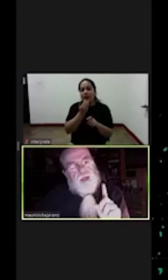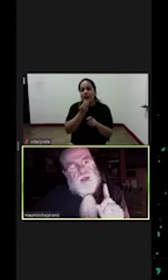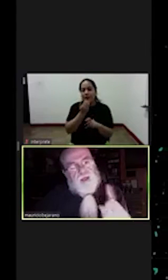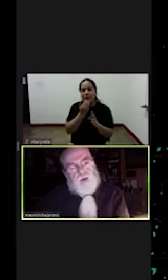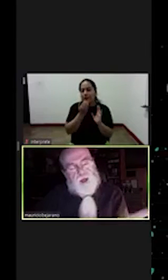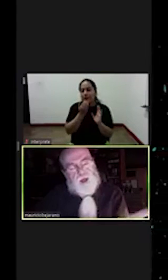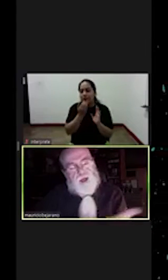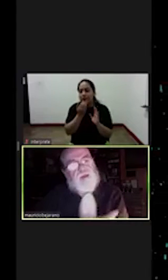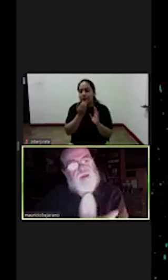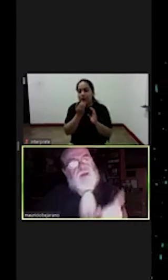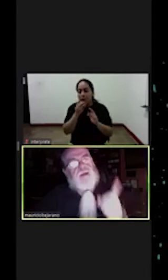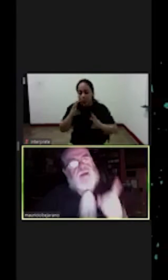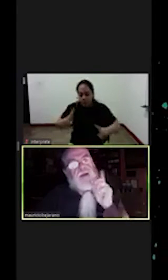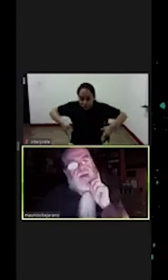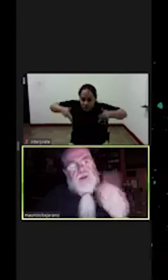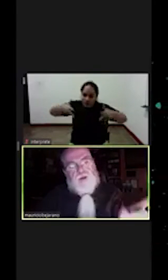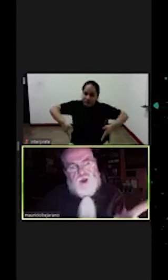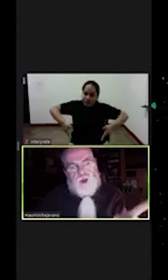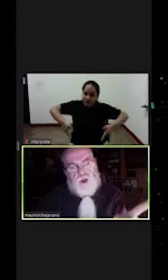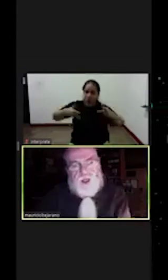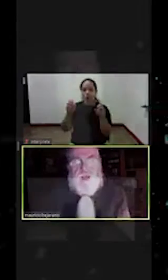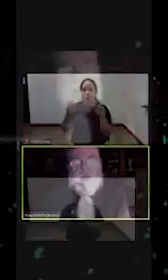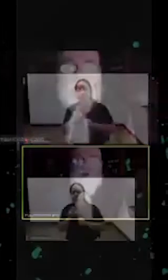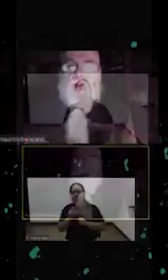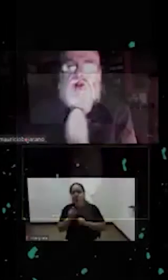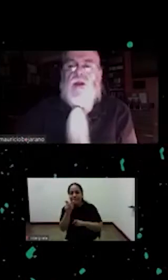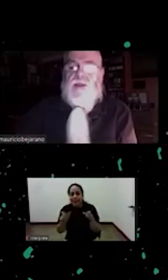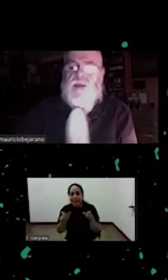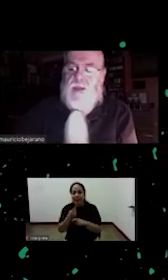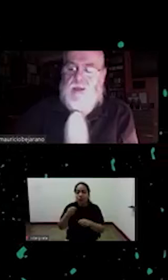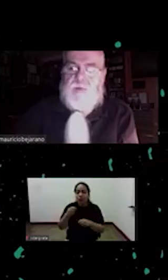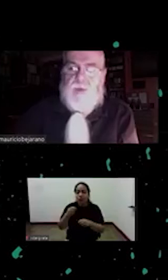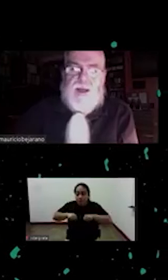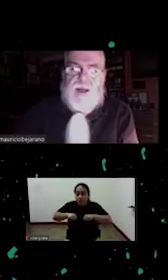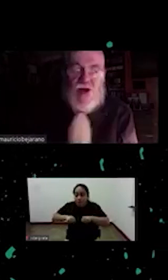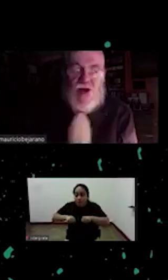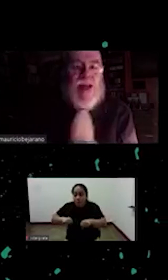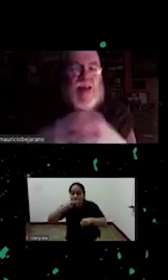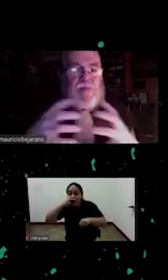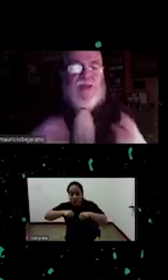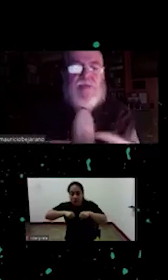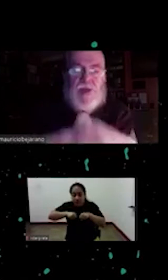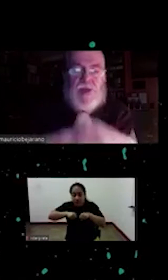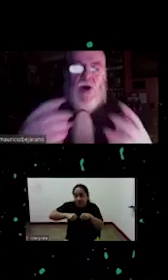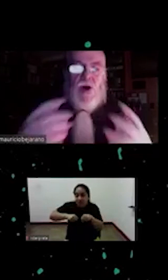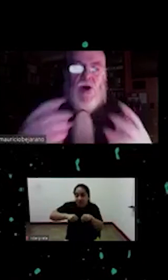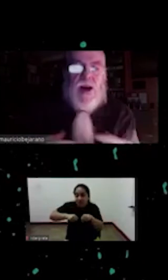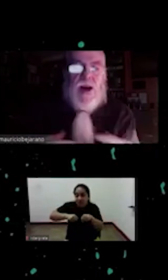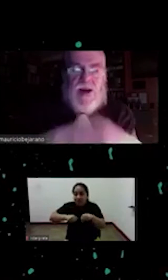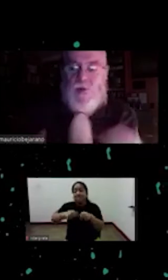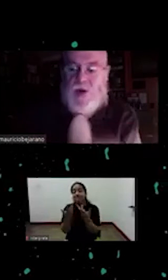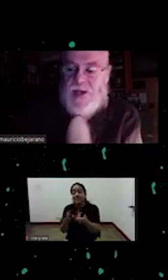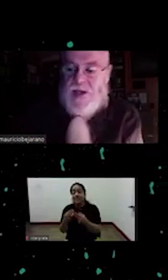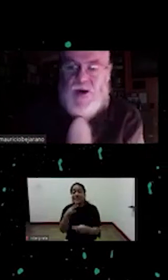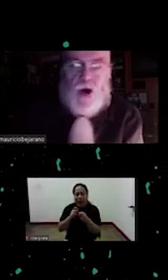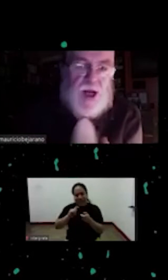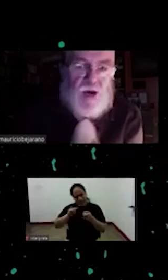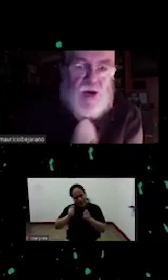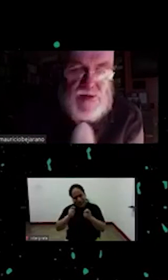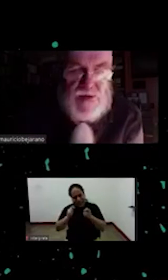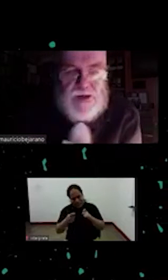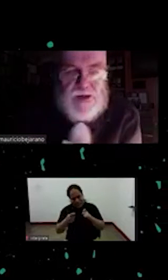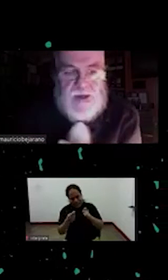de ruedas, carritos de niños, etc. Entonces la pieza empezó a volverse otra cosa.